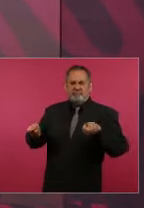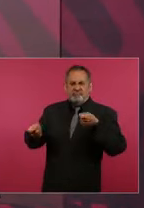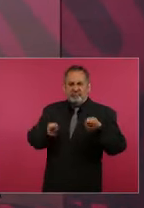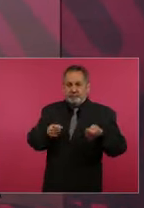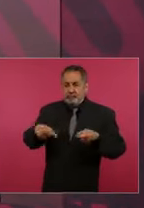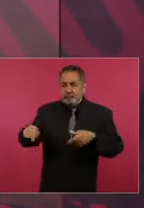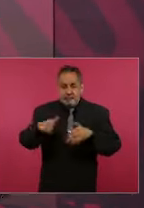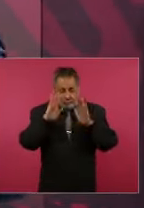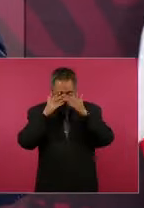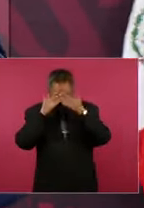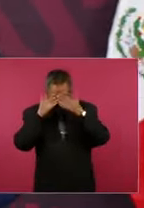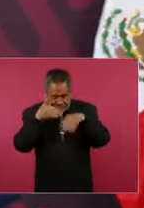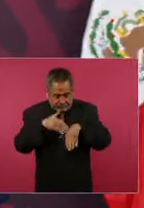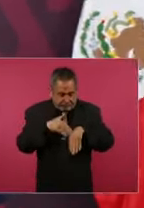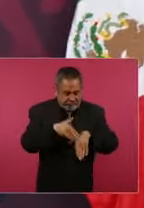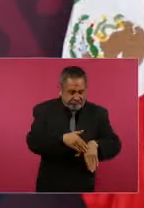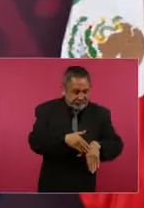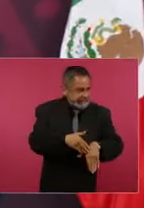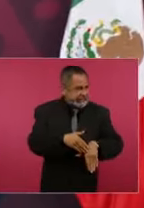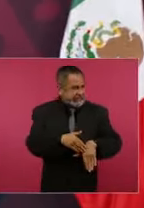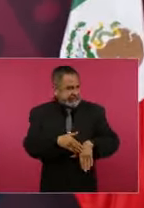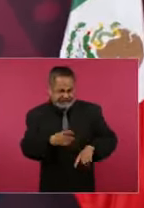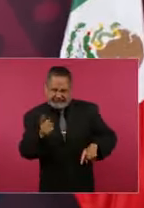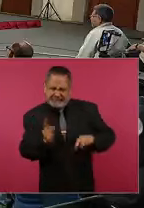a fuertes